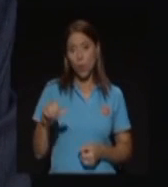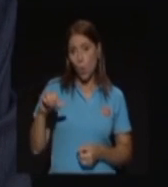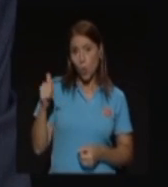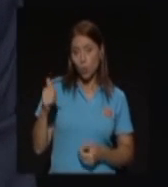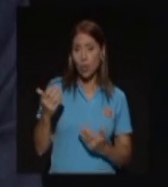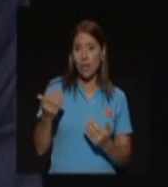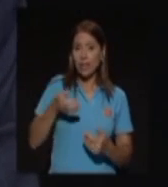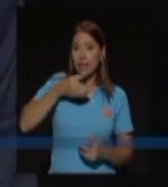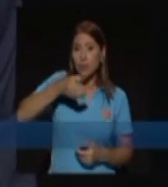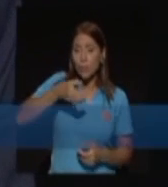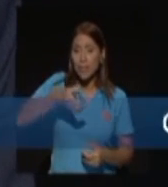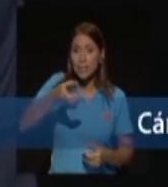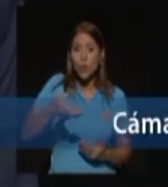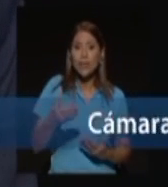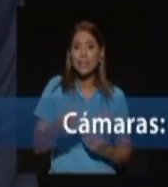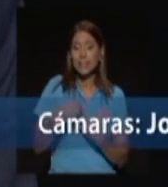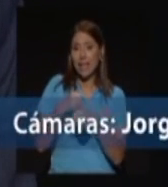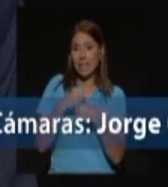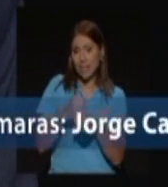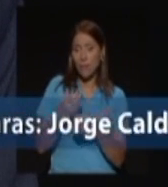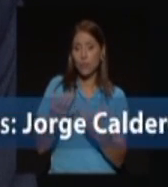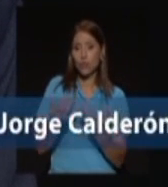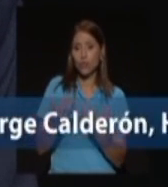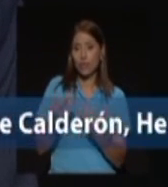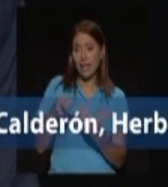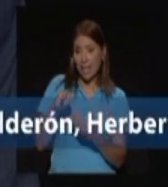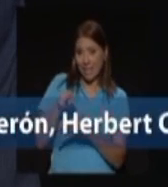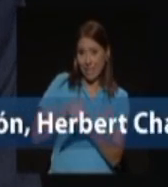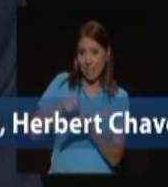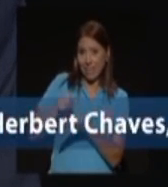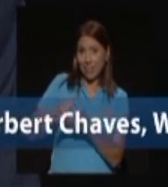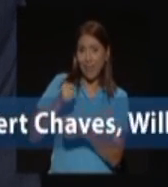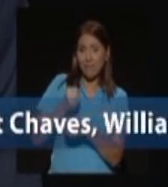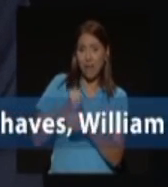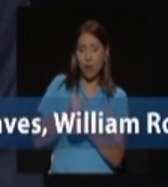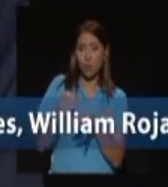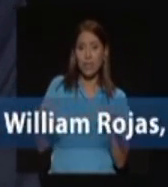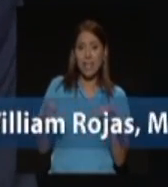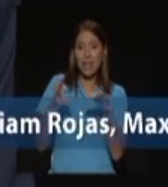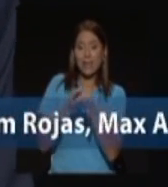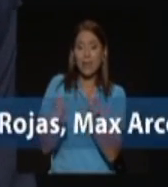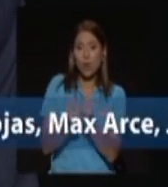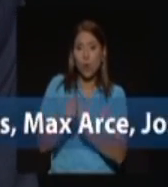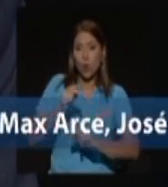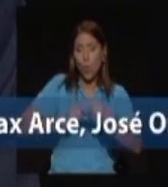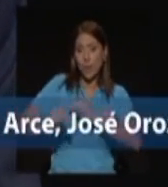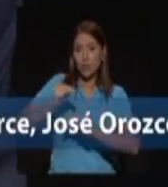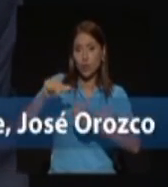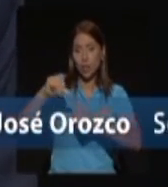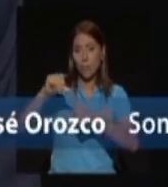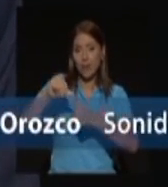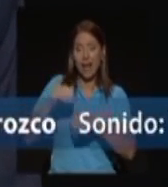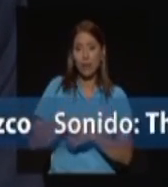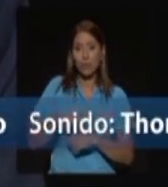las recomendaciones que hacíamos en el trabajo tiene que ver con el comercio centroamericano.